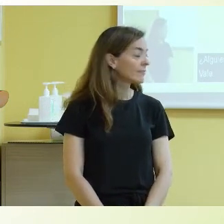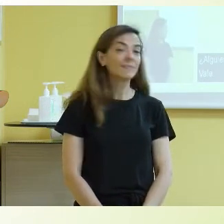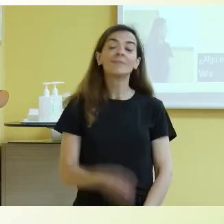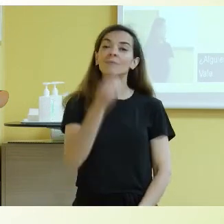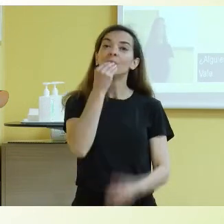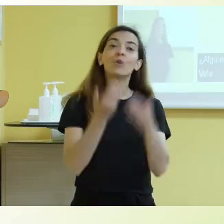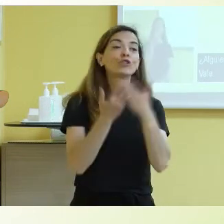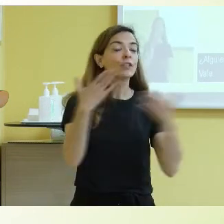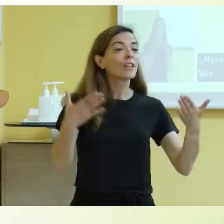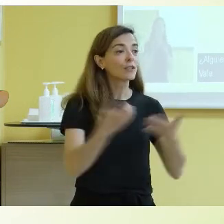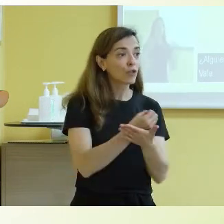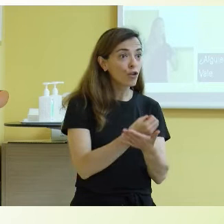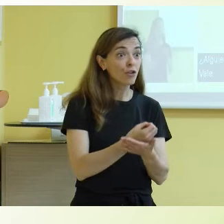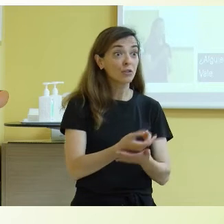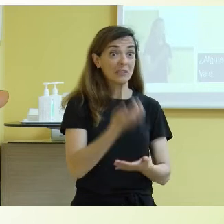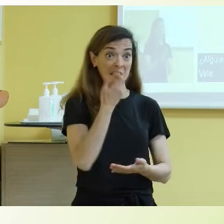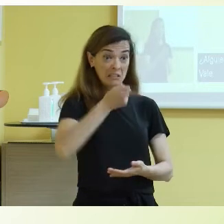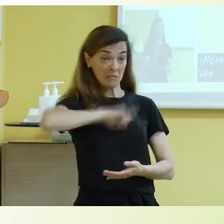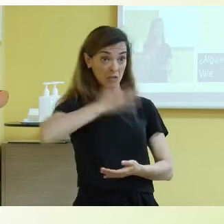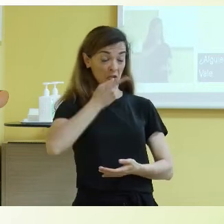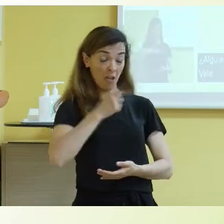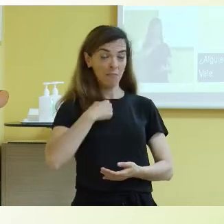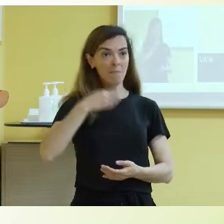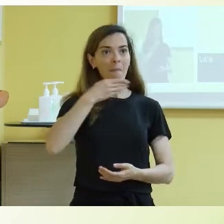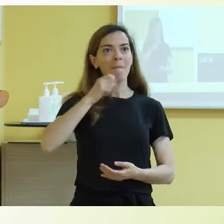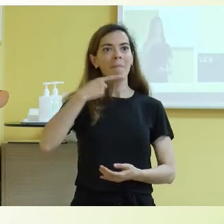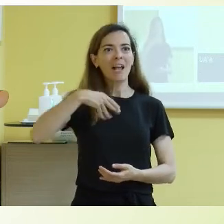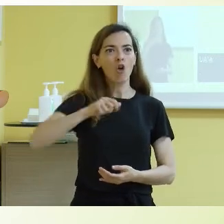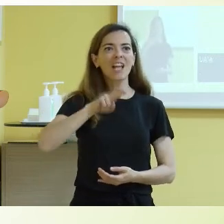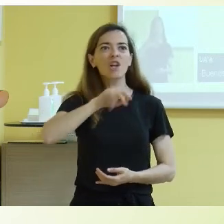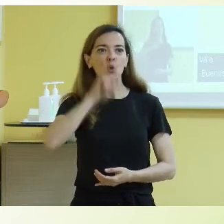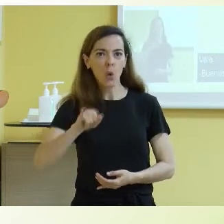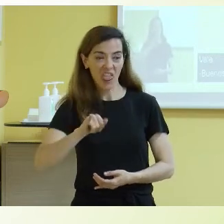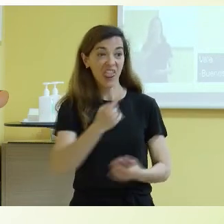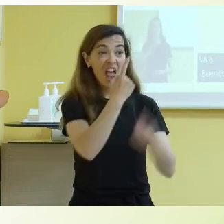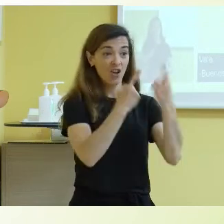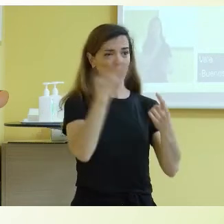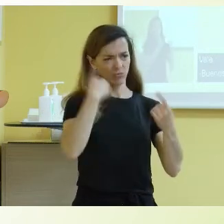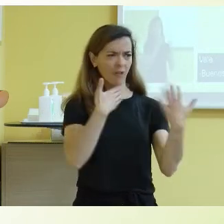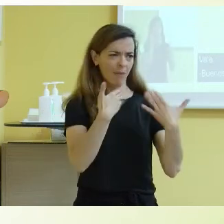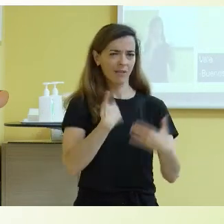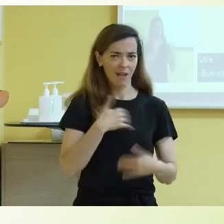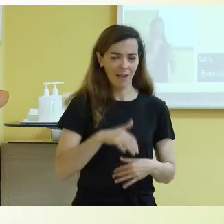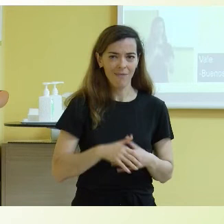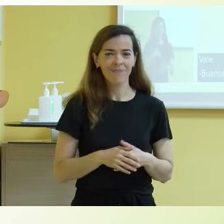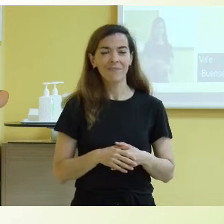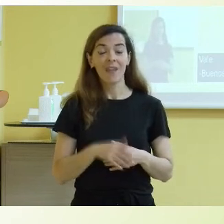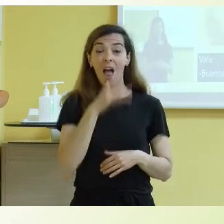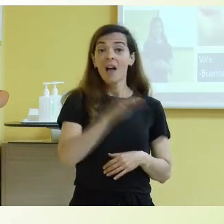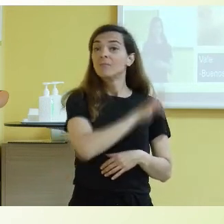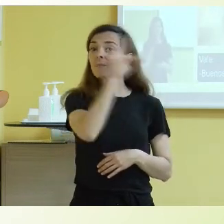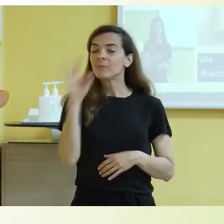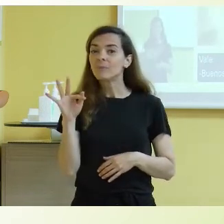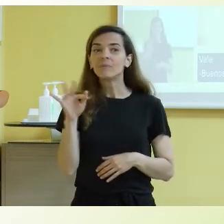Buenos días a todos los que no me conocéis. Soy Begoña Ruiz, con algunos de vosotros ya he hablado. Y bueno, a